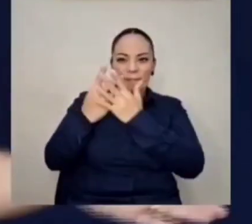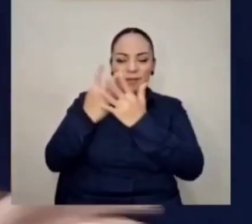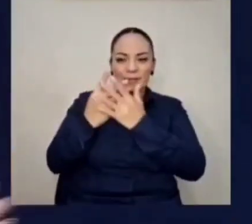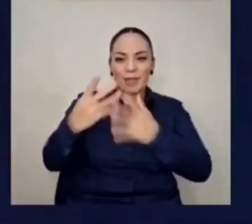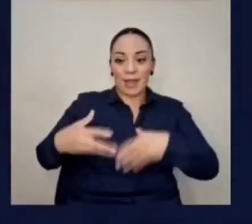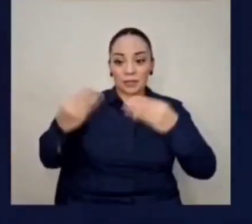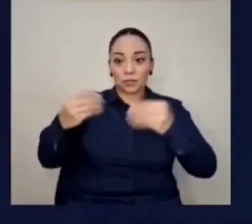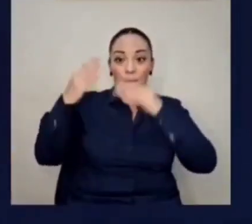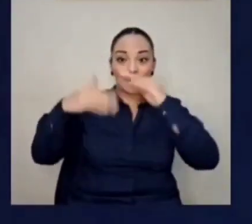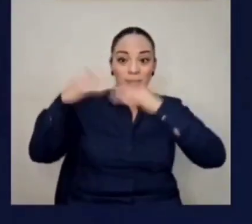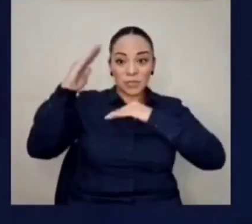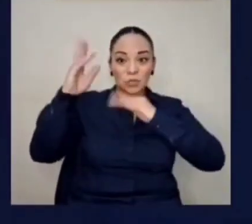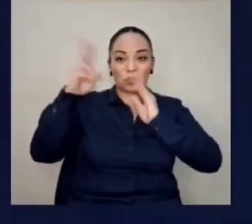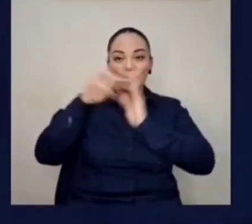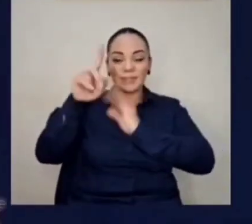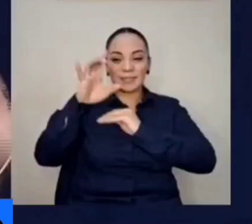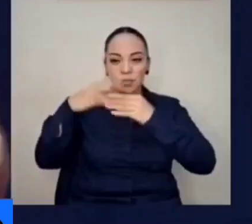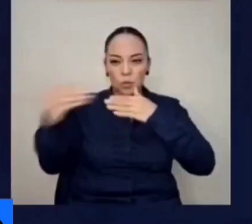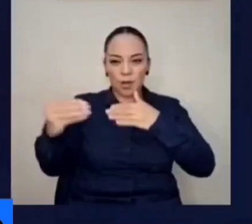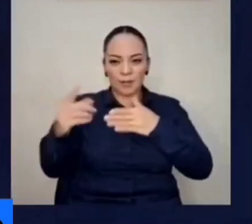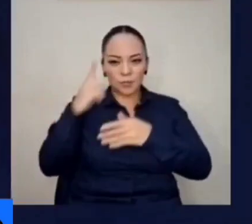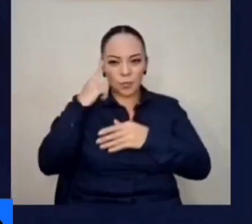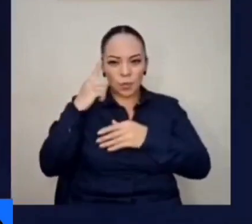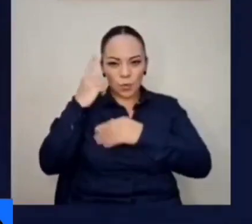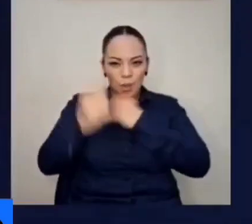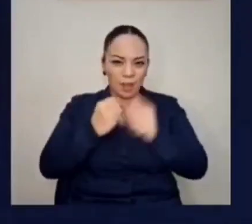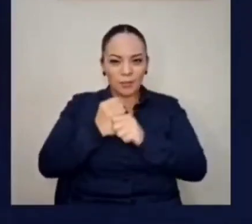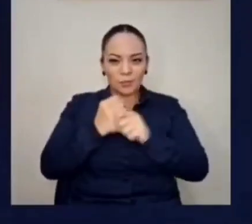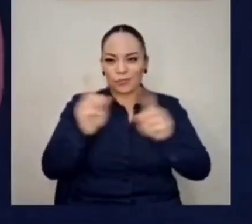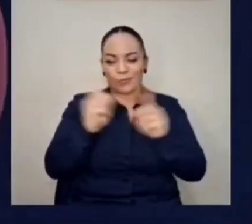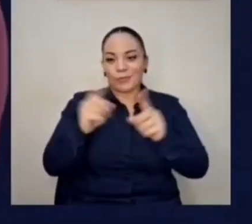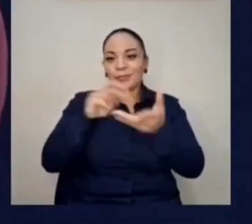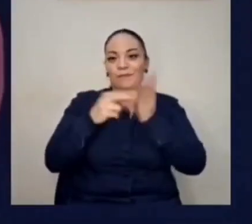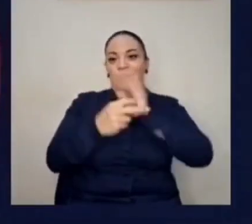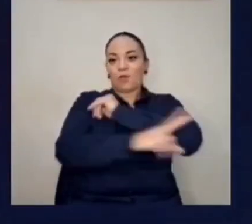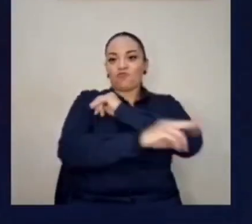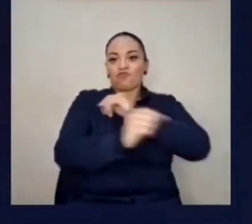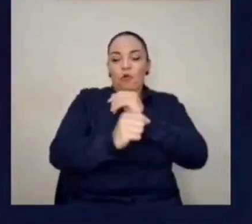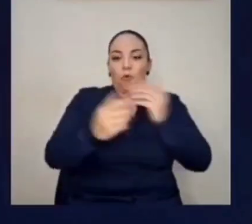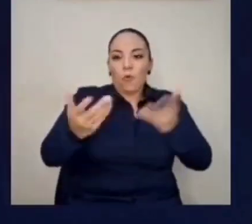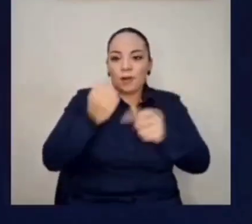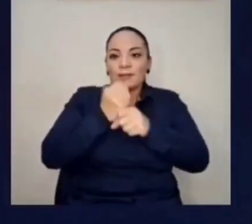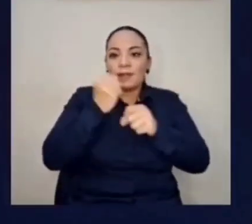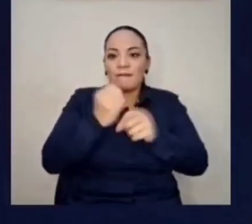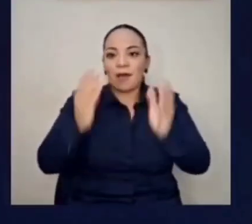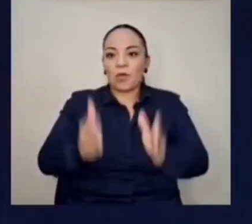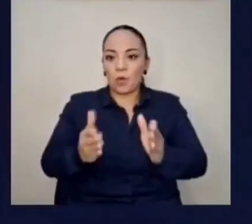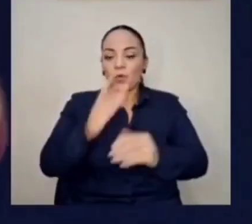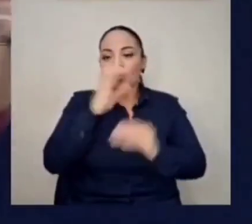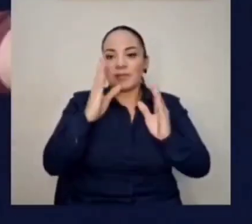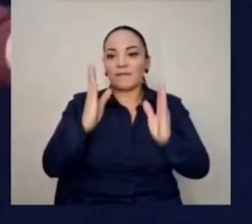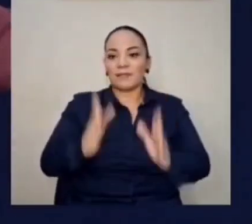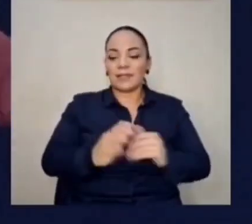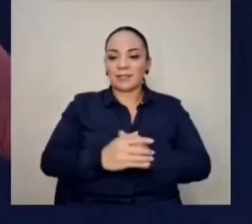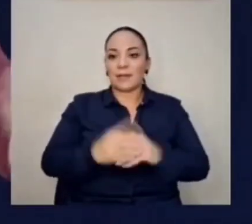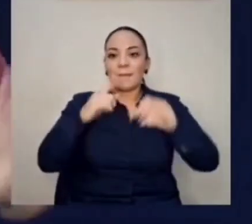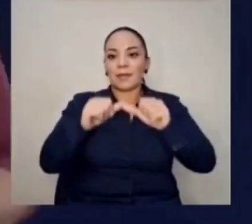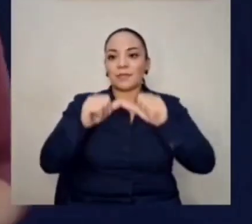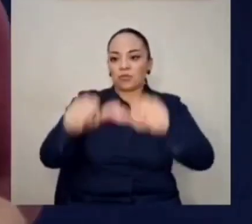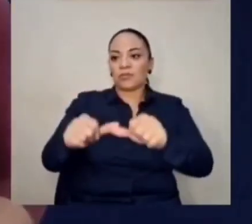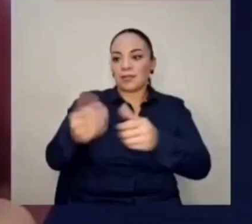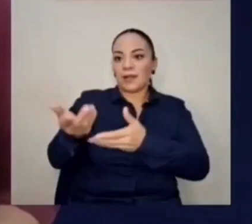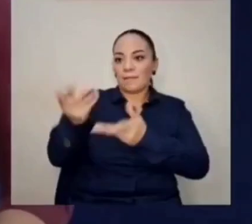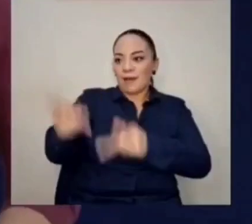de $2,100. Porque sería prácticamente un robo al trabajador tico para sostener a un